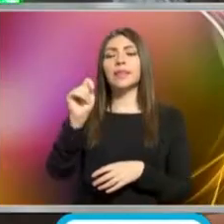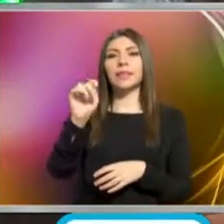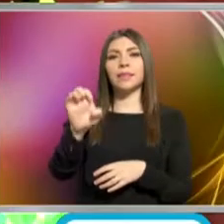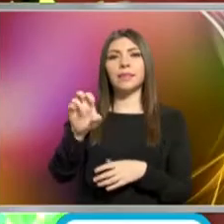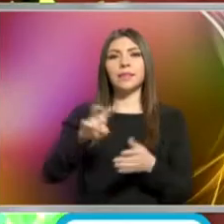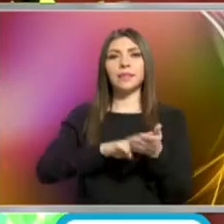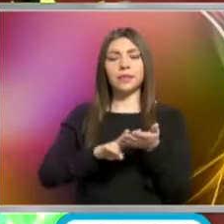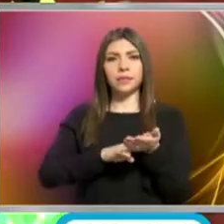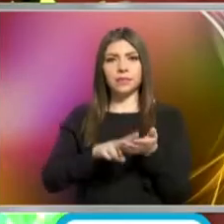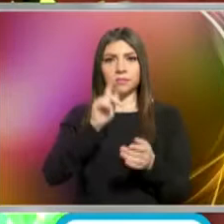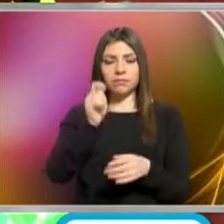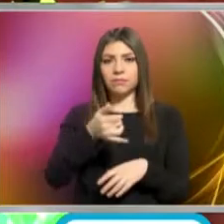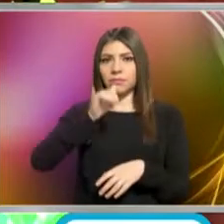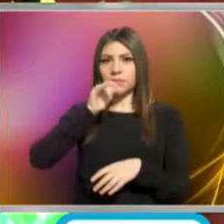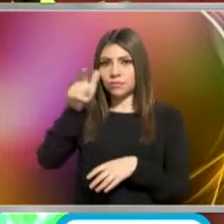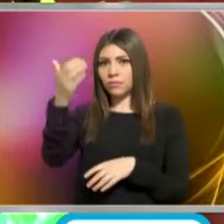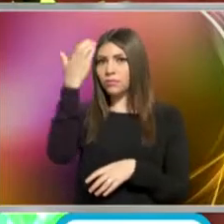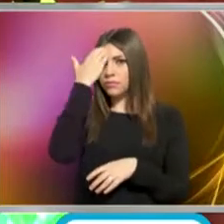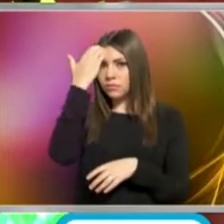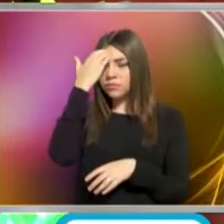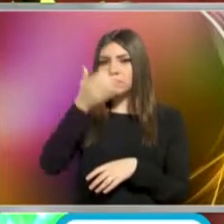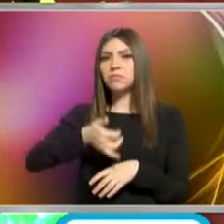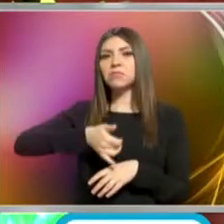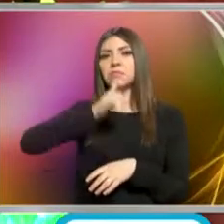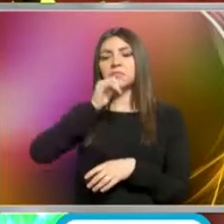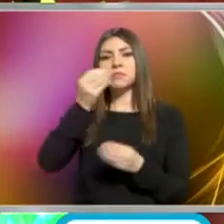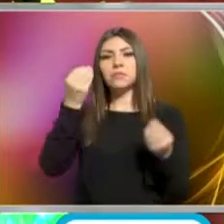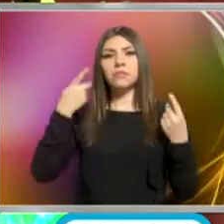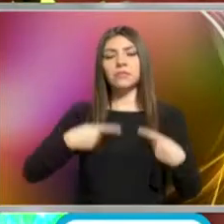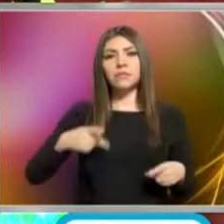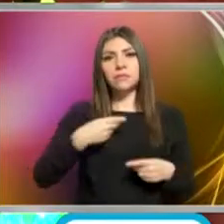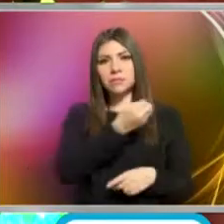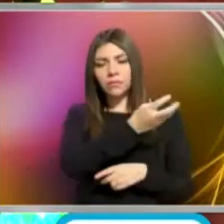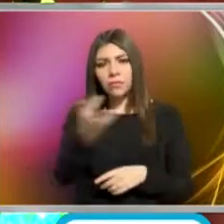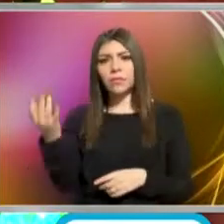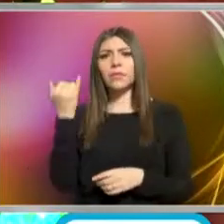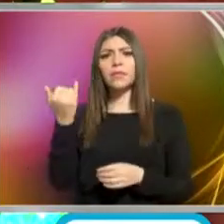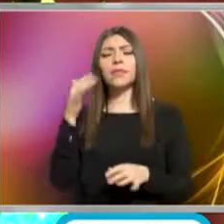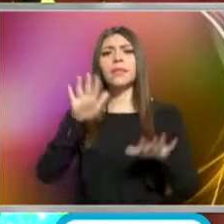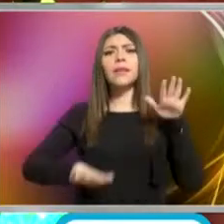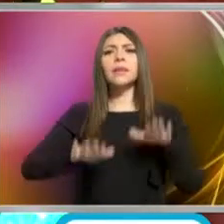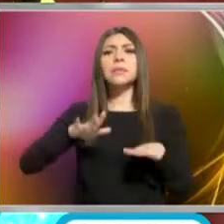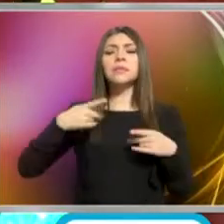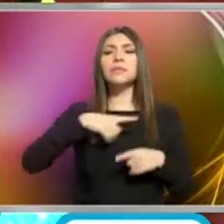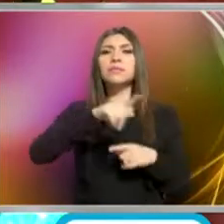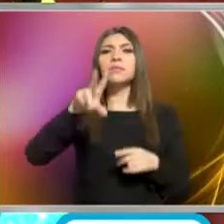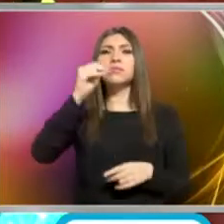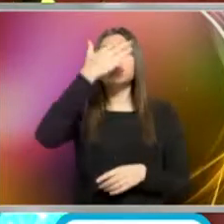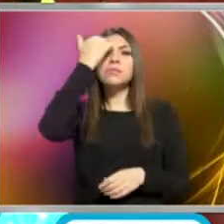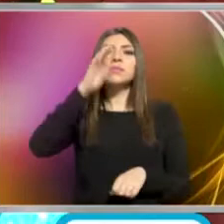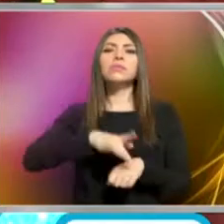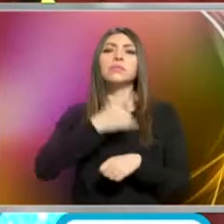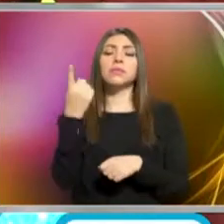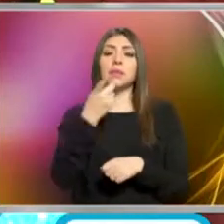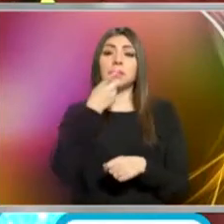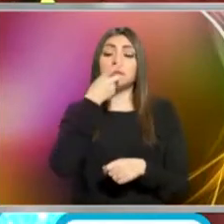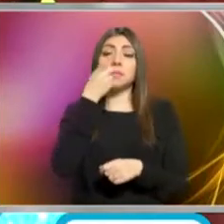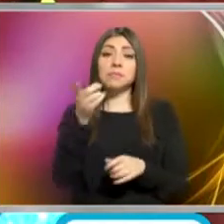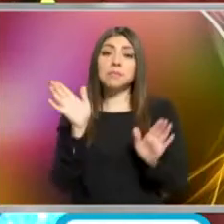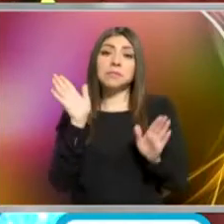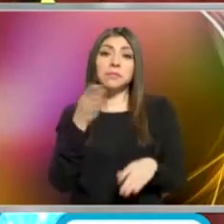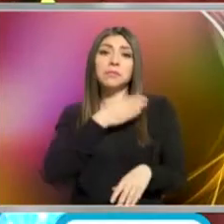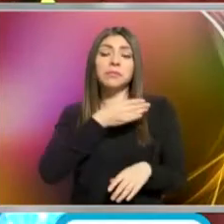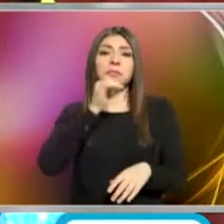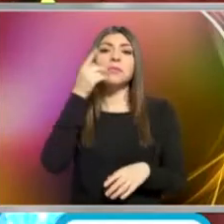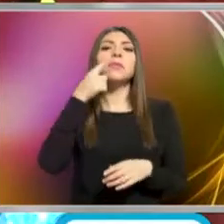una bebida sumamente conocida, tomada por muchas personas. Muchas veces ni siquiera sabemos por qué, pero por ahí dicen que es muy bueno tomarlo, pero para eso estás